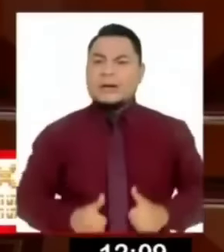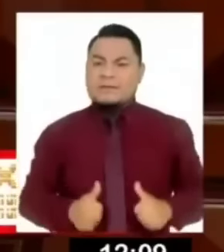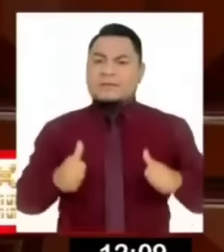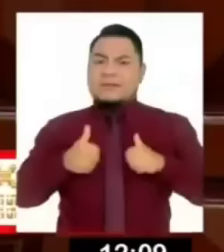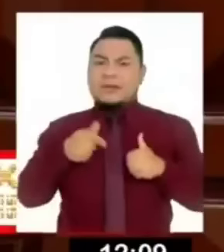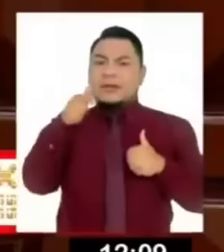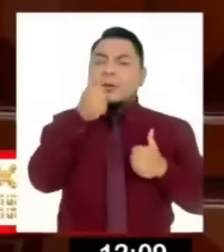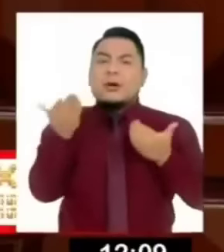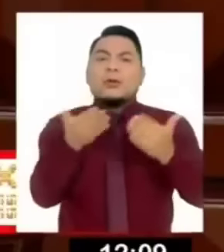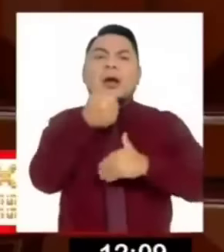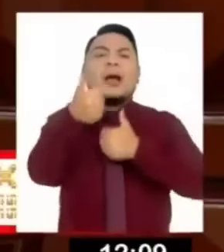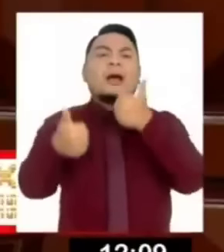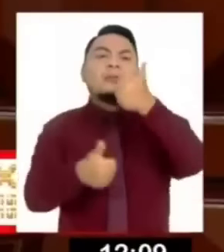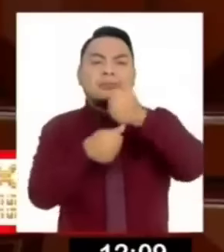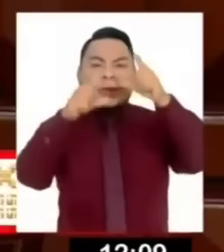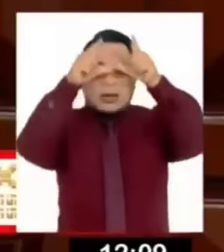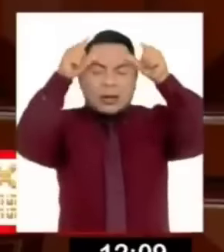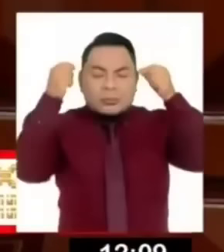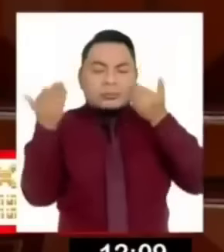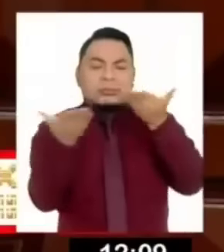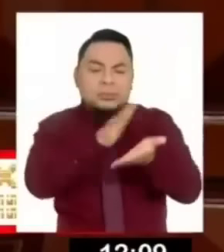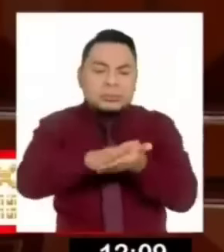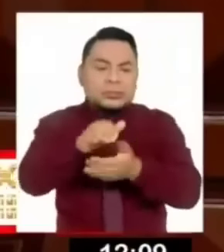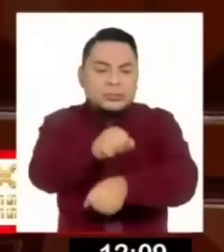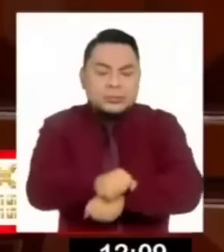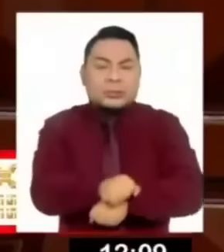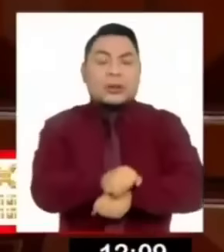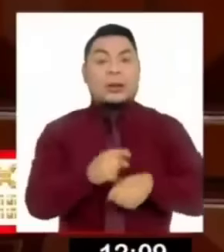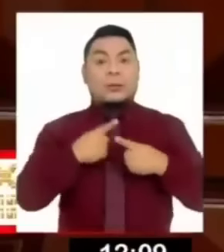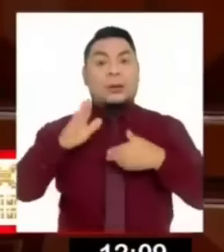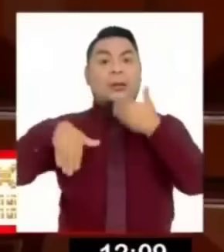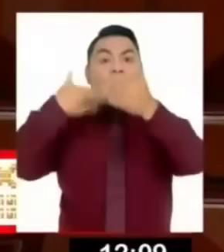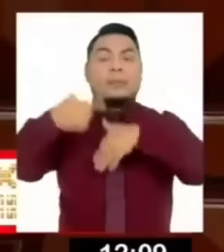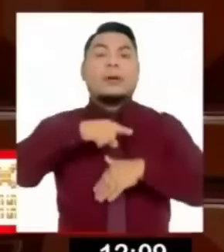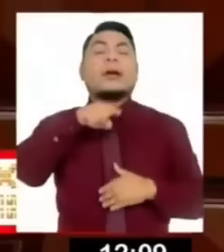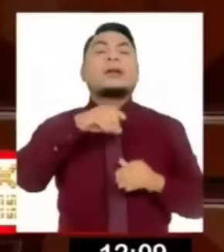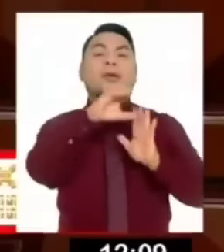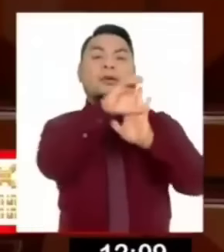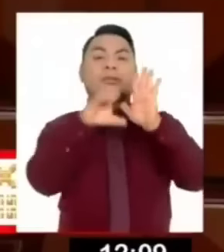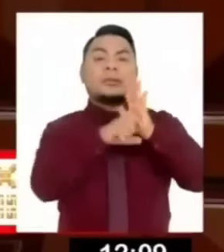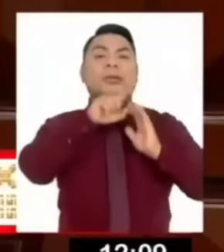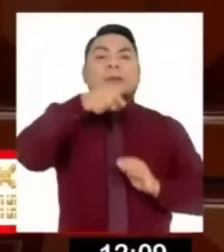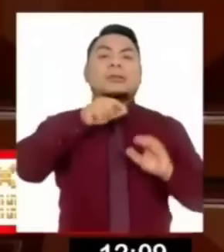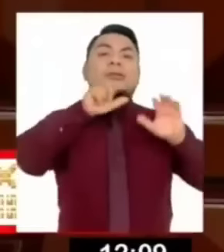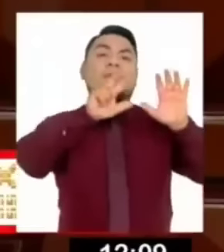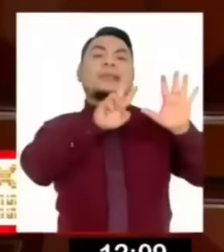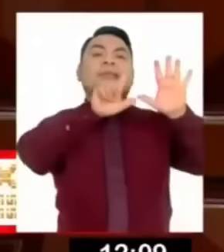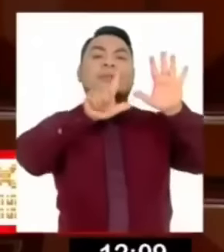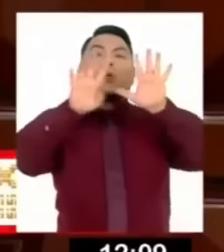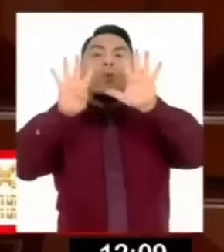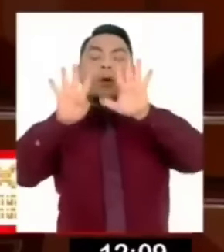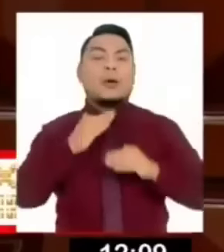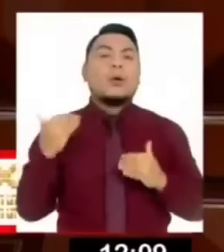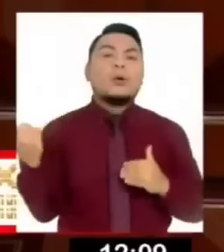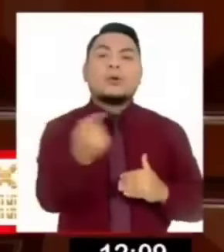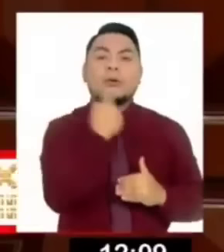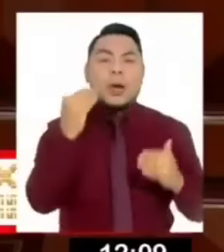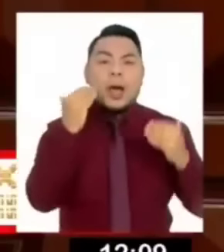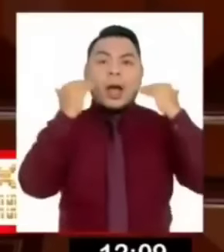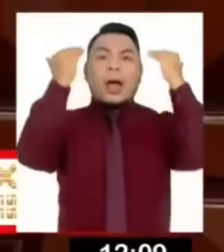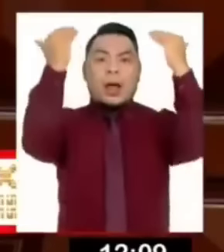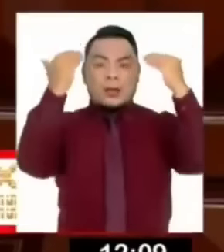viviendo en servidumbre. Recién con la Constitución del 79, todos los adultos pudimos ejercer